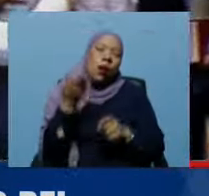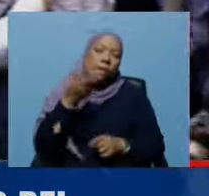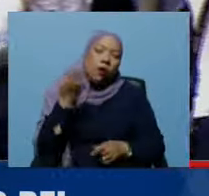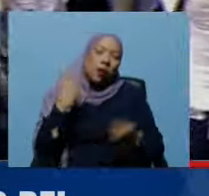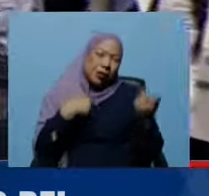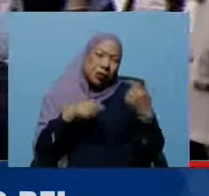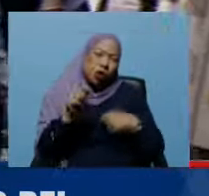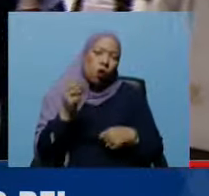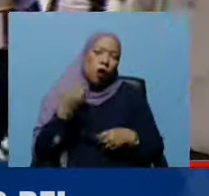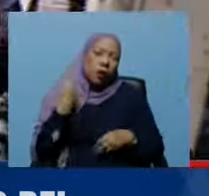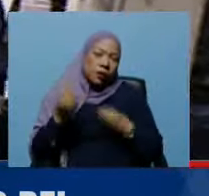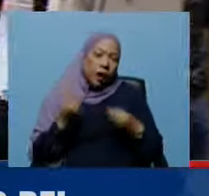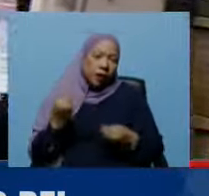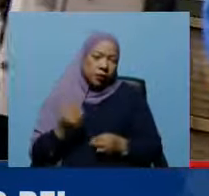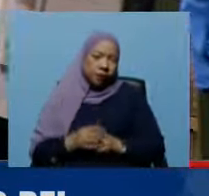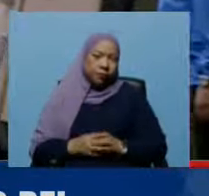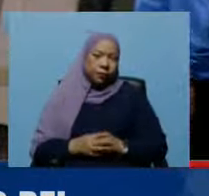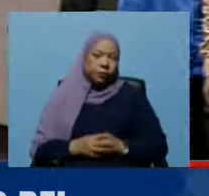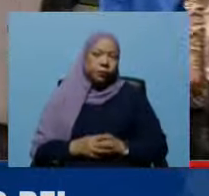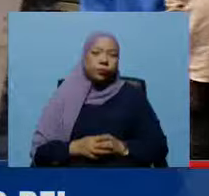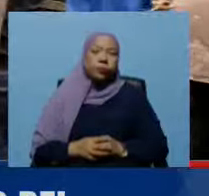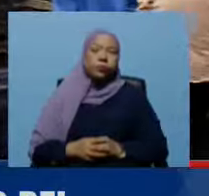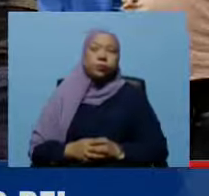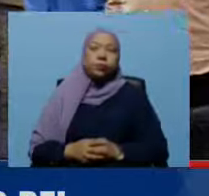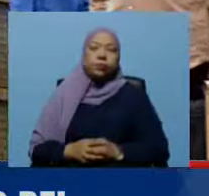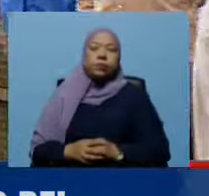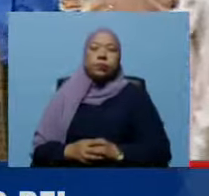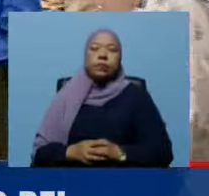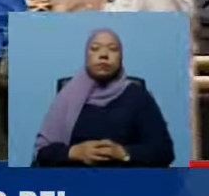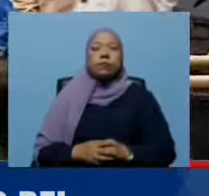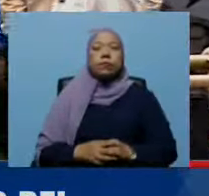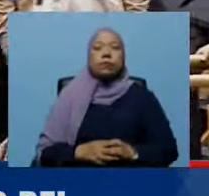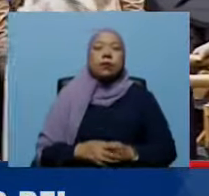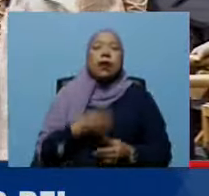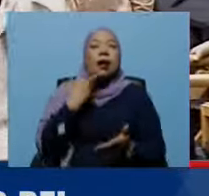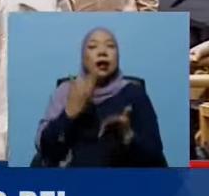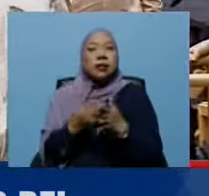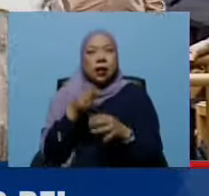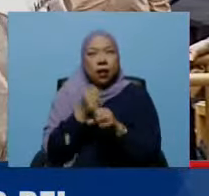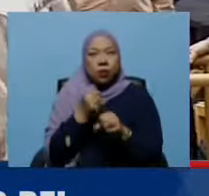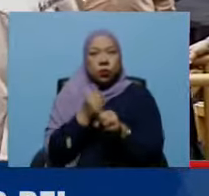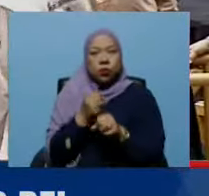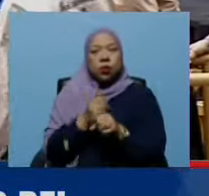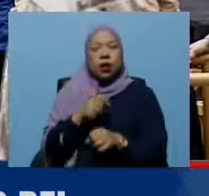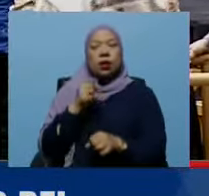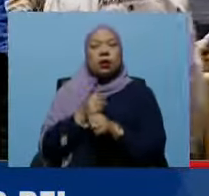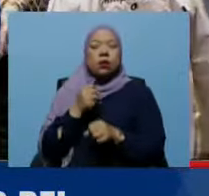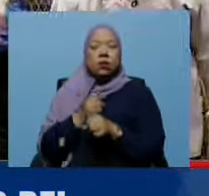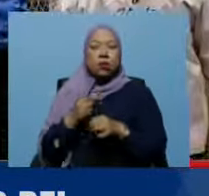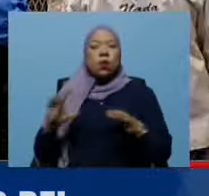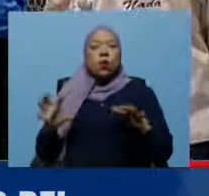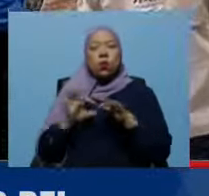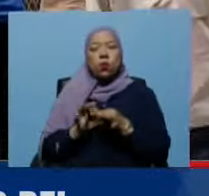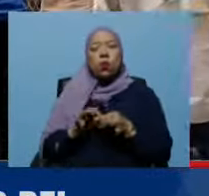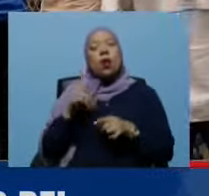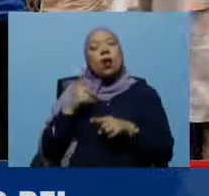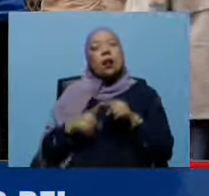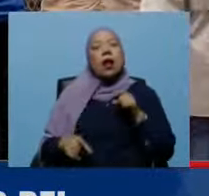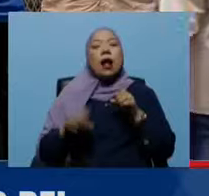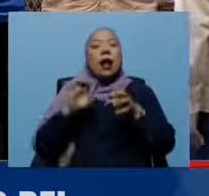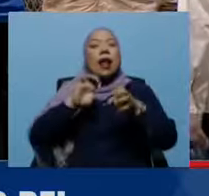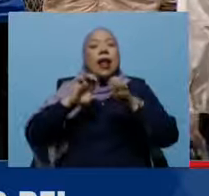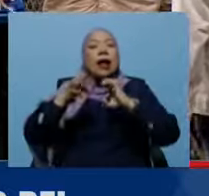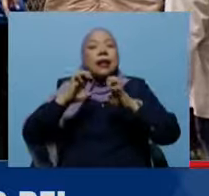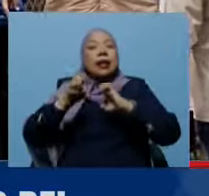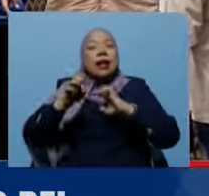importaciones que ahorita se están ejecutando. Entonces es un logro gracias a la clase trabajadora y, por supuesto, el alineamiento estratégico de